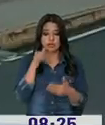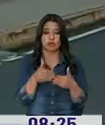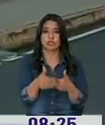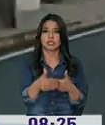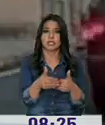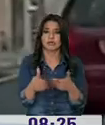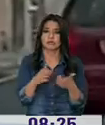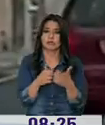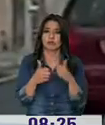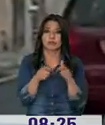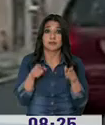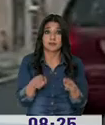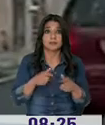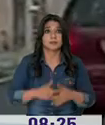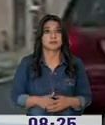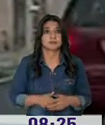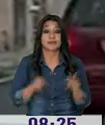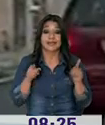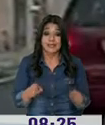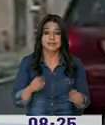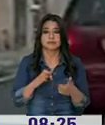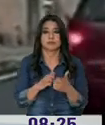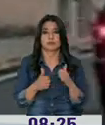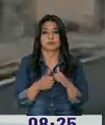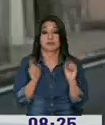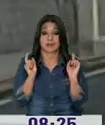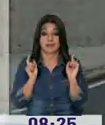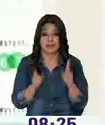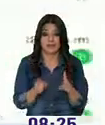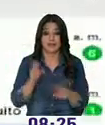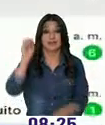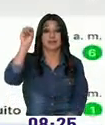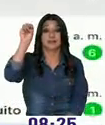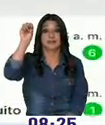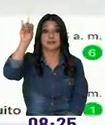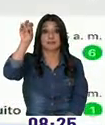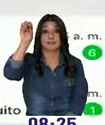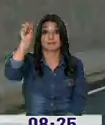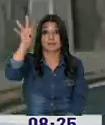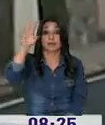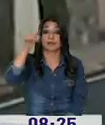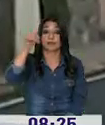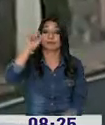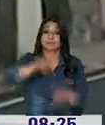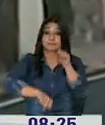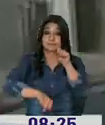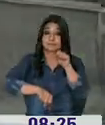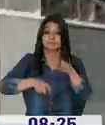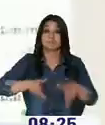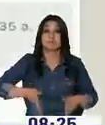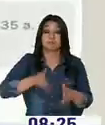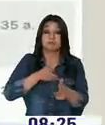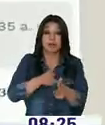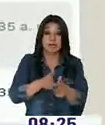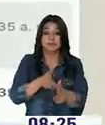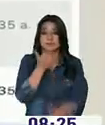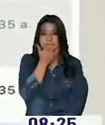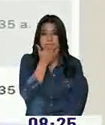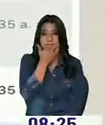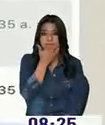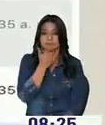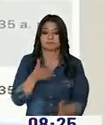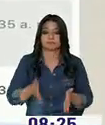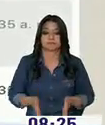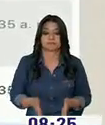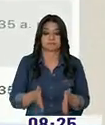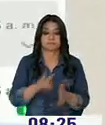y los líos son por eso, por ese lío, por ese rollo, semáforo mal calibrado y mal hecho este pase. ¿Dónde es? En